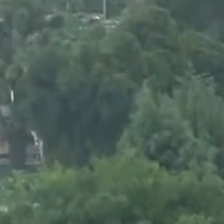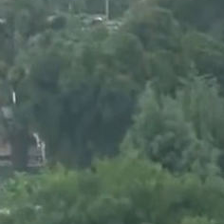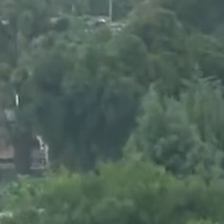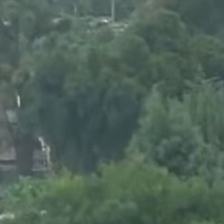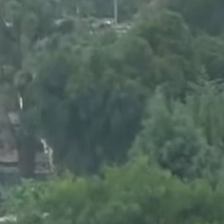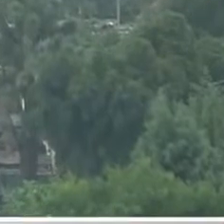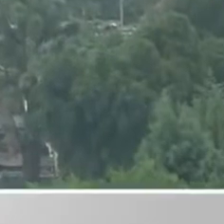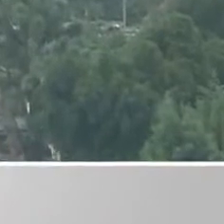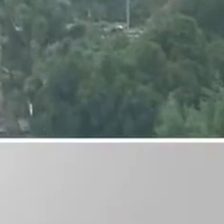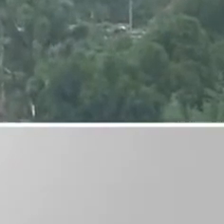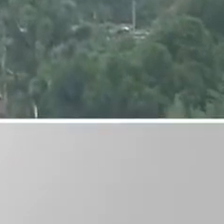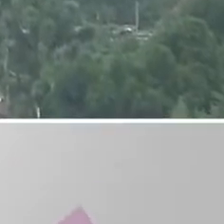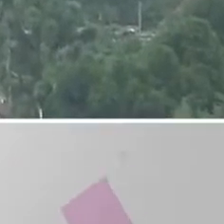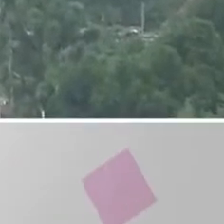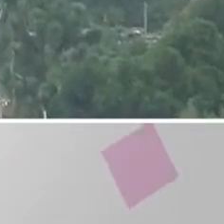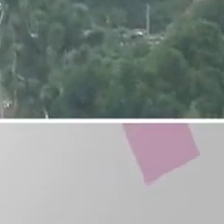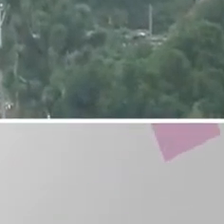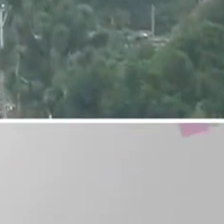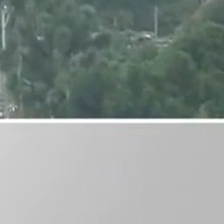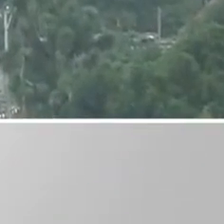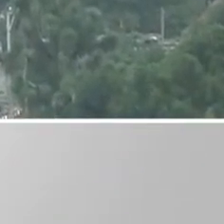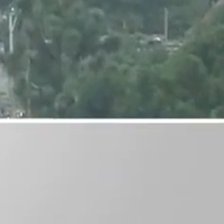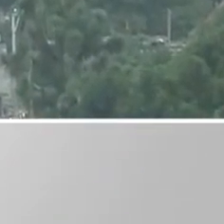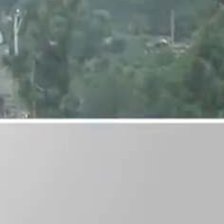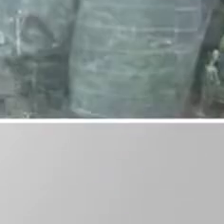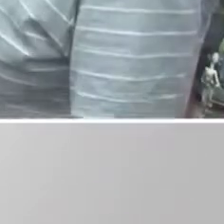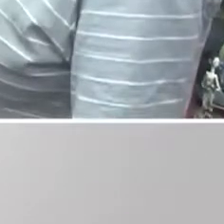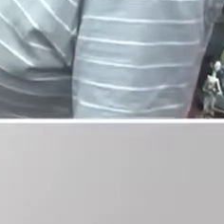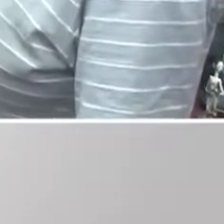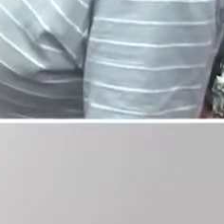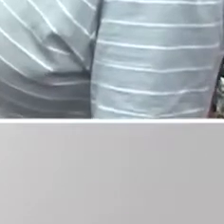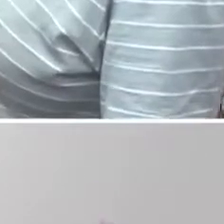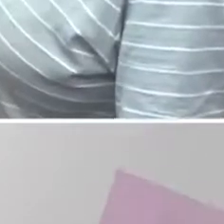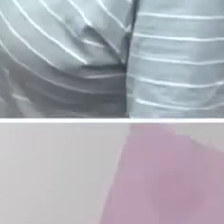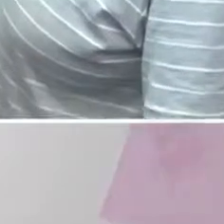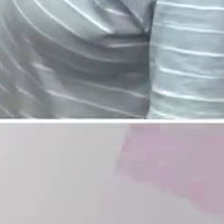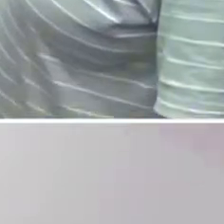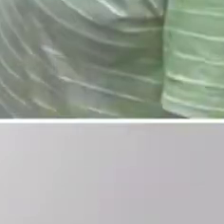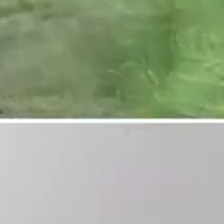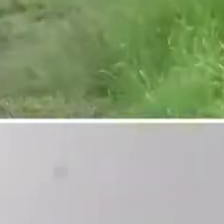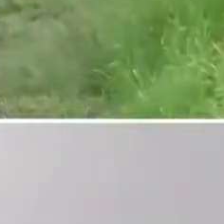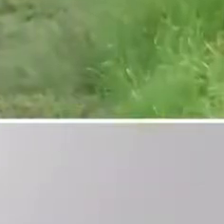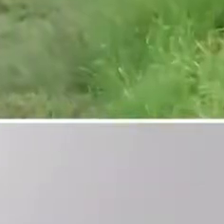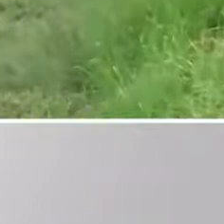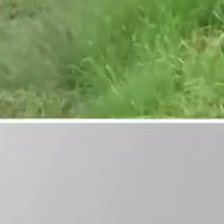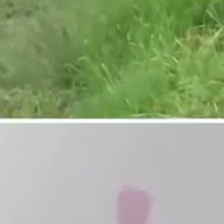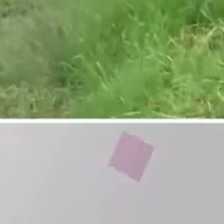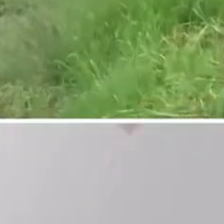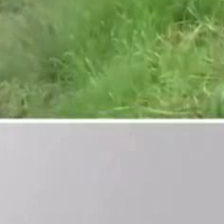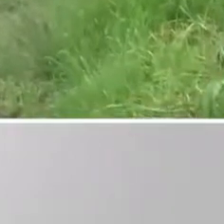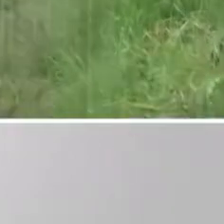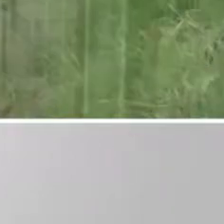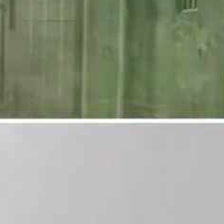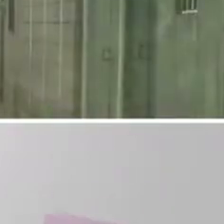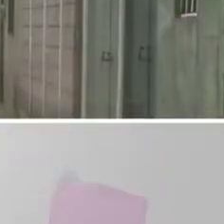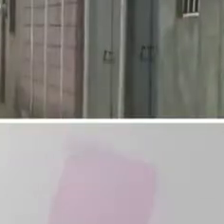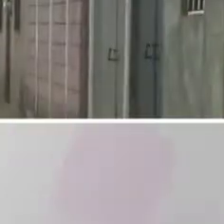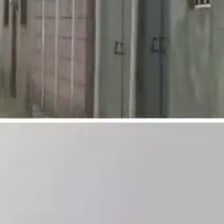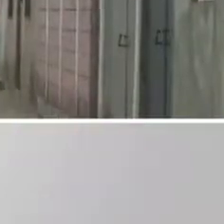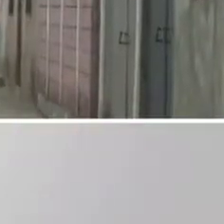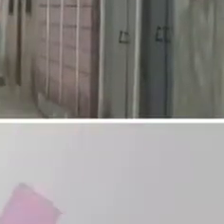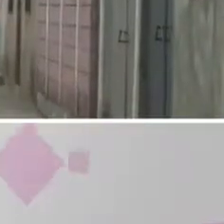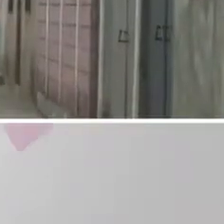michoacán es cultura arte y tradición acompáñenos en un recorrido por los pueblos de nuestro estado